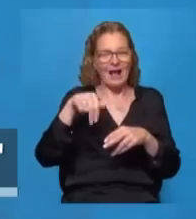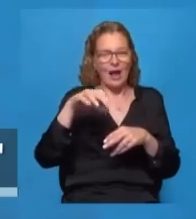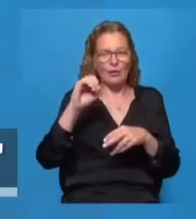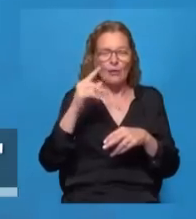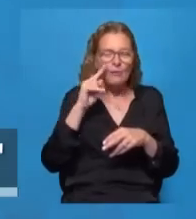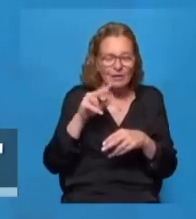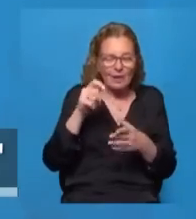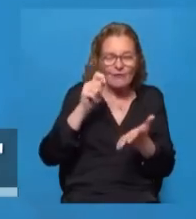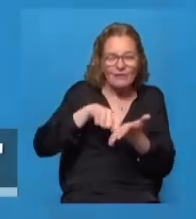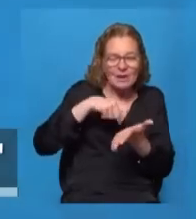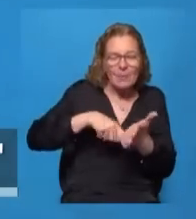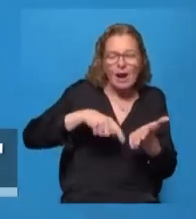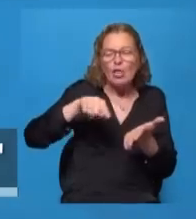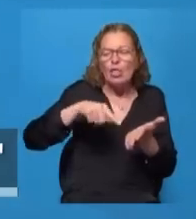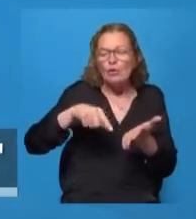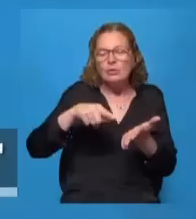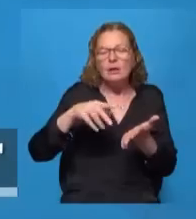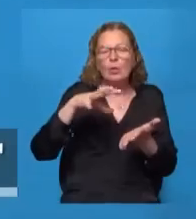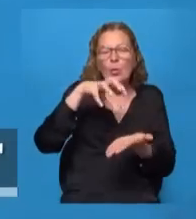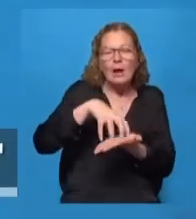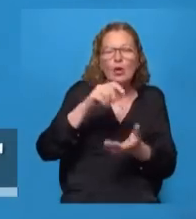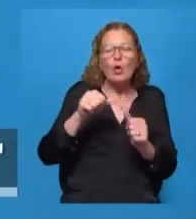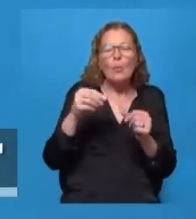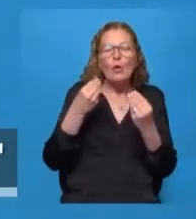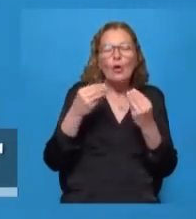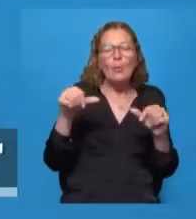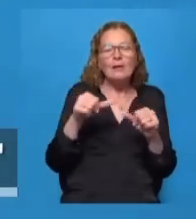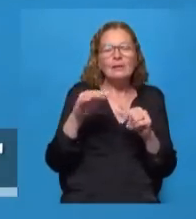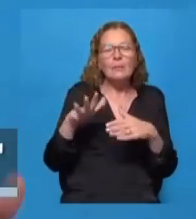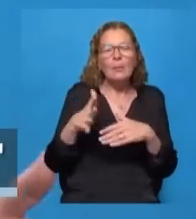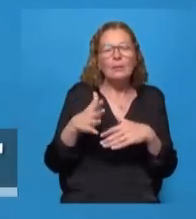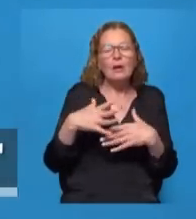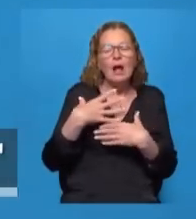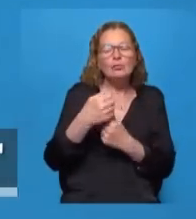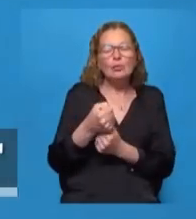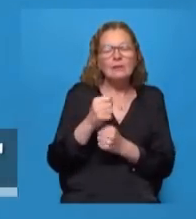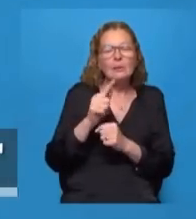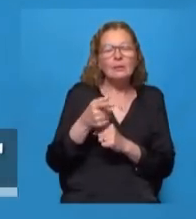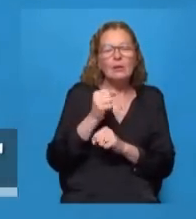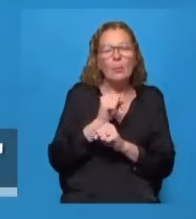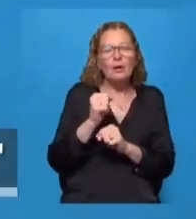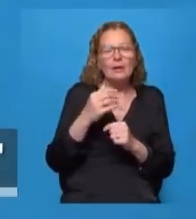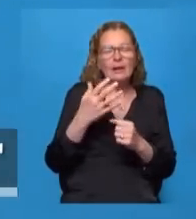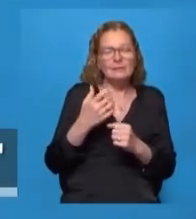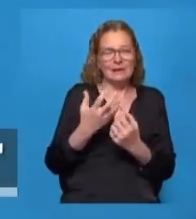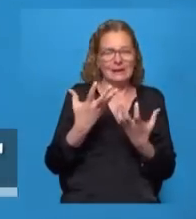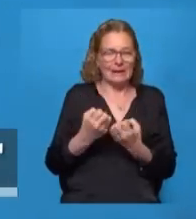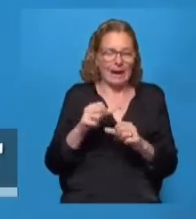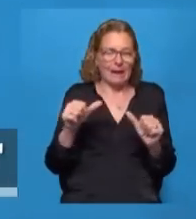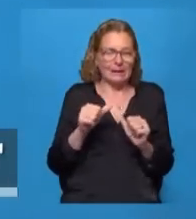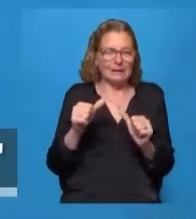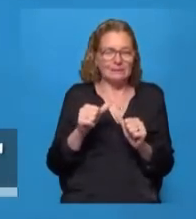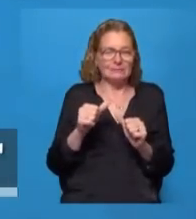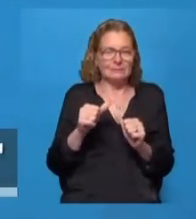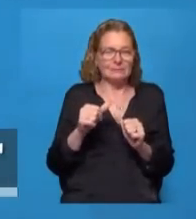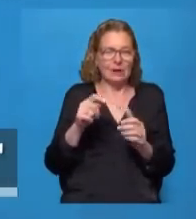hay lugares fijos para firmar cóm Cómo hacer para aproximarse y colaborar en la medida que lo quieran no que lo quieran hacer en la